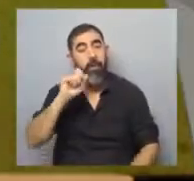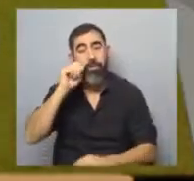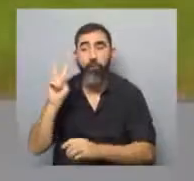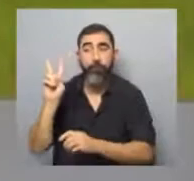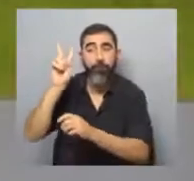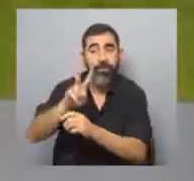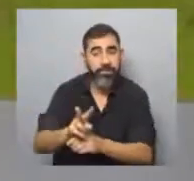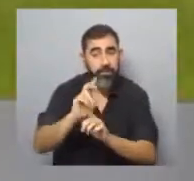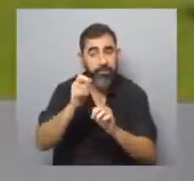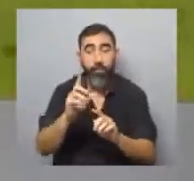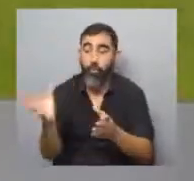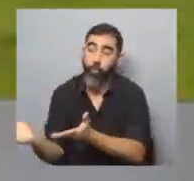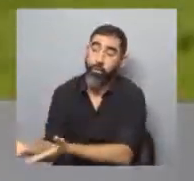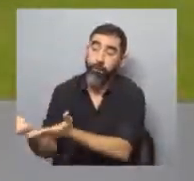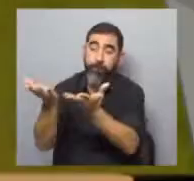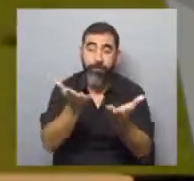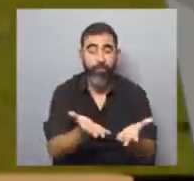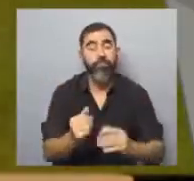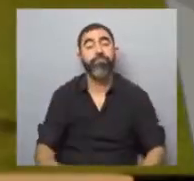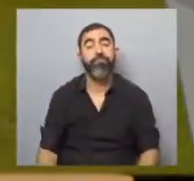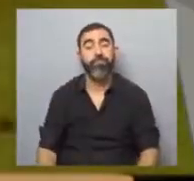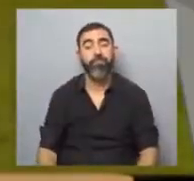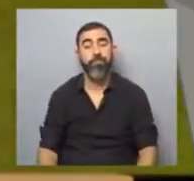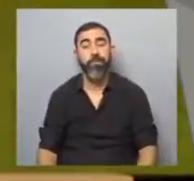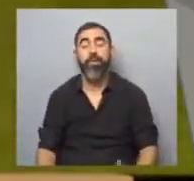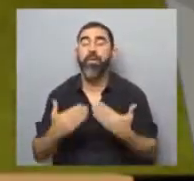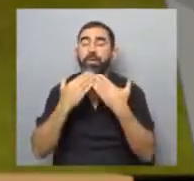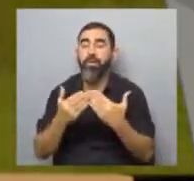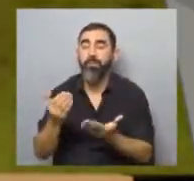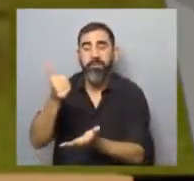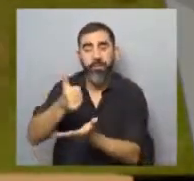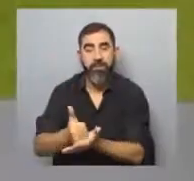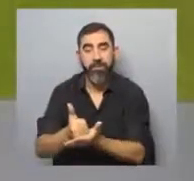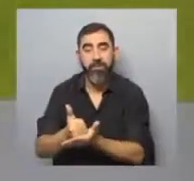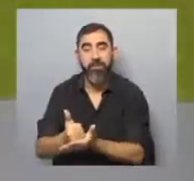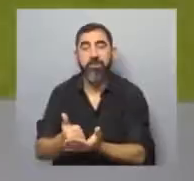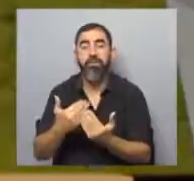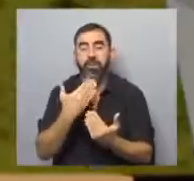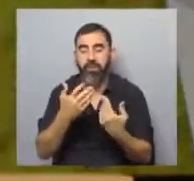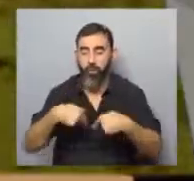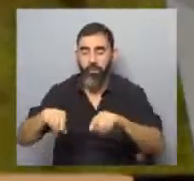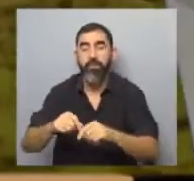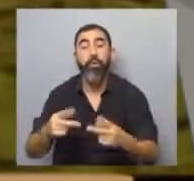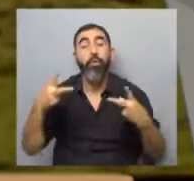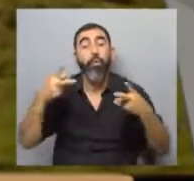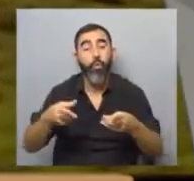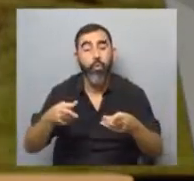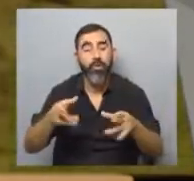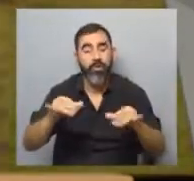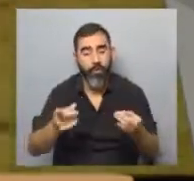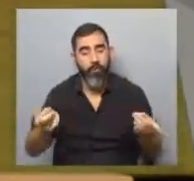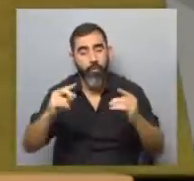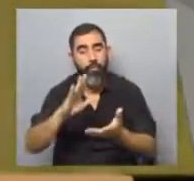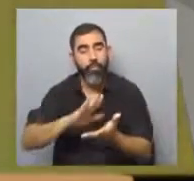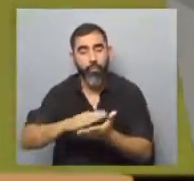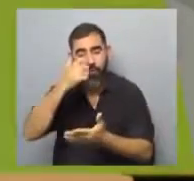también. Bueno, están todos invitados. Helga Giulepi, muchas gracias por acompañarnos hoy en Sobre Ciencia. Gracias. Hacemos la primera pausa en